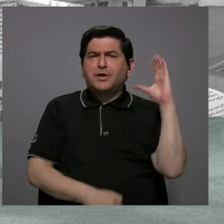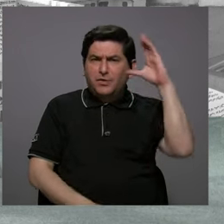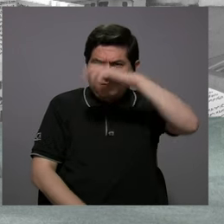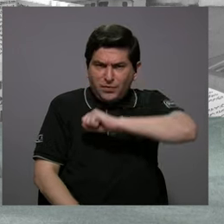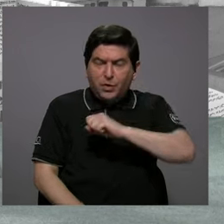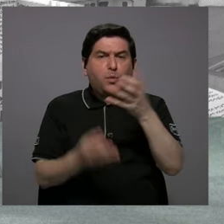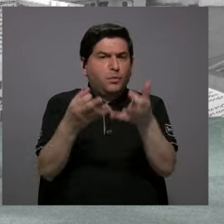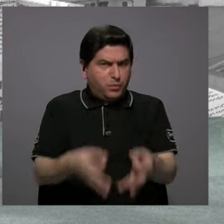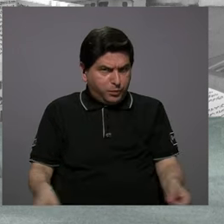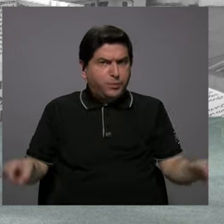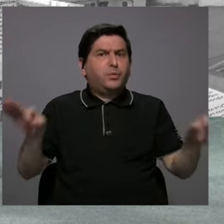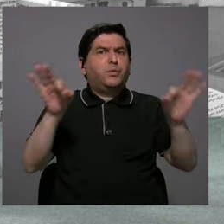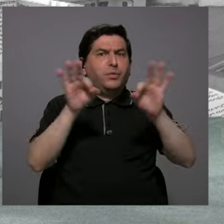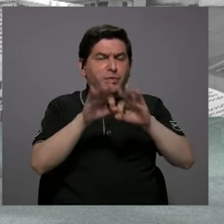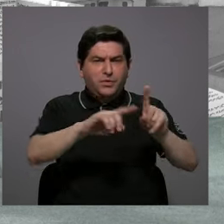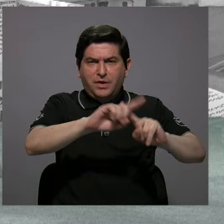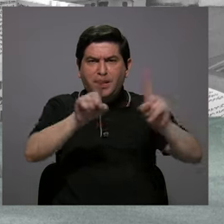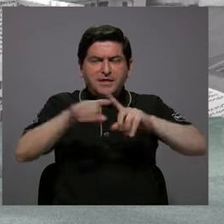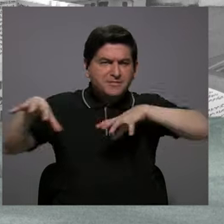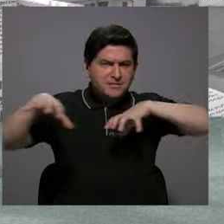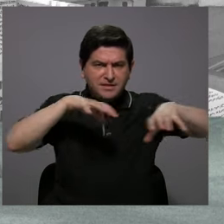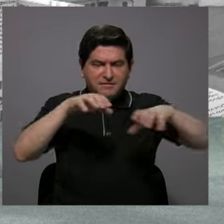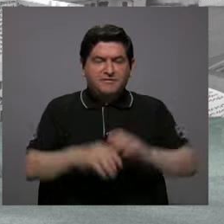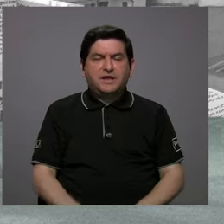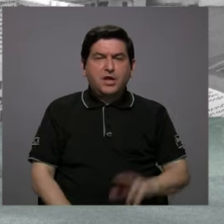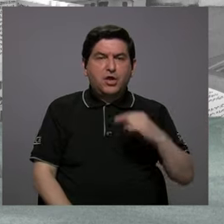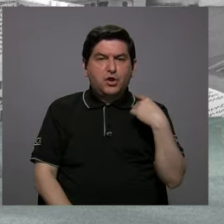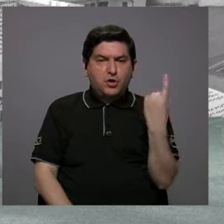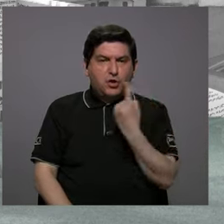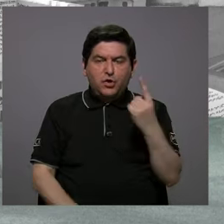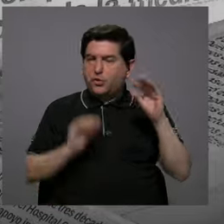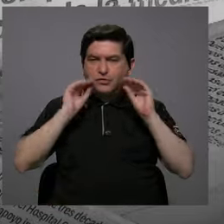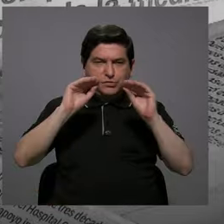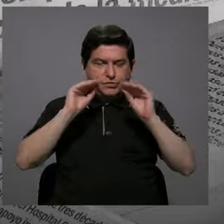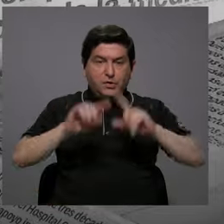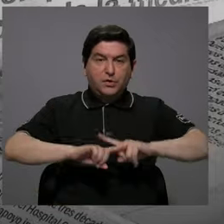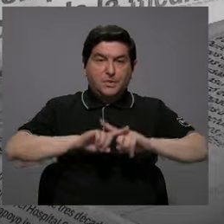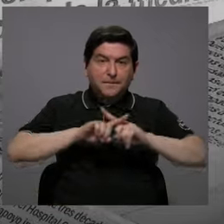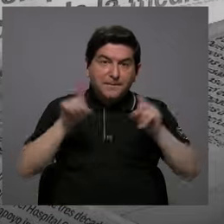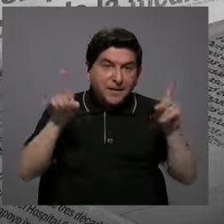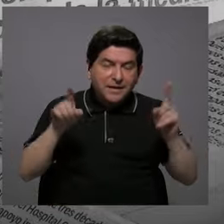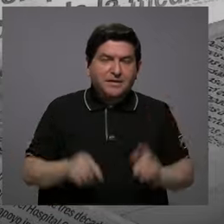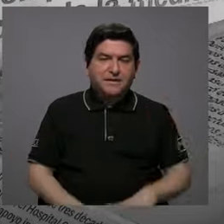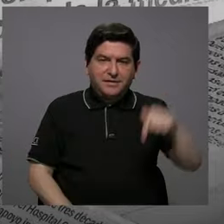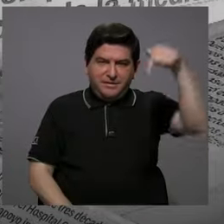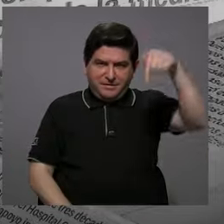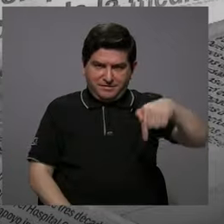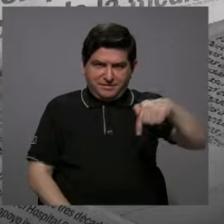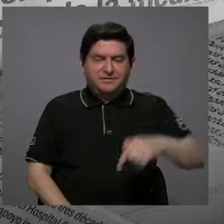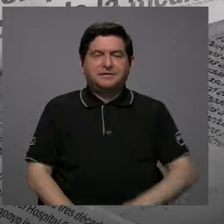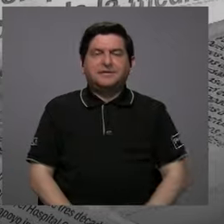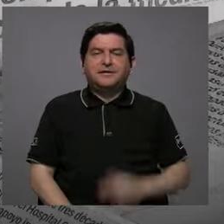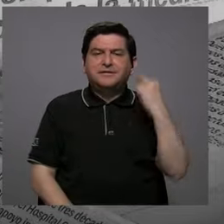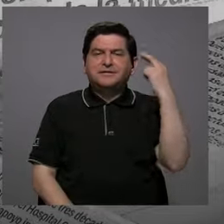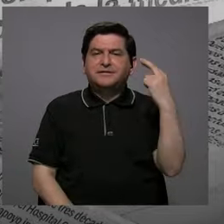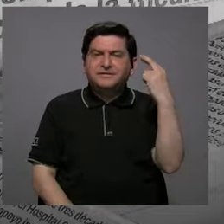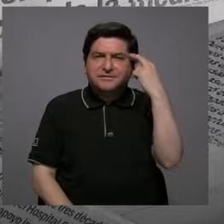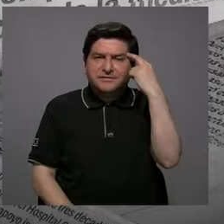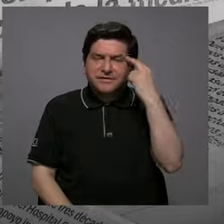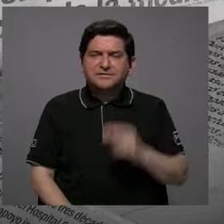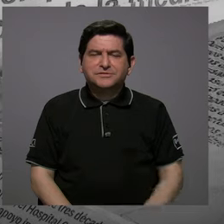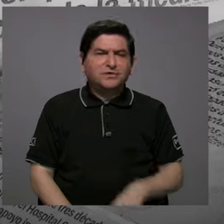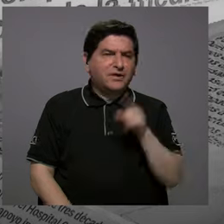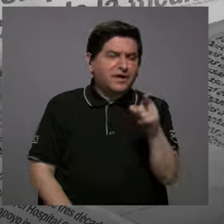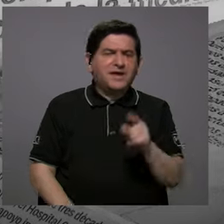que es importantísimo para varias actividades no solamente para la docencia pero en este caso está con nosotros Porque también ha